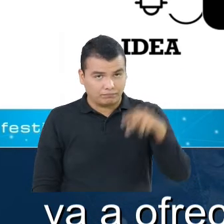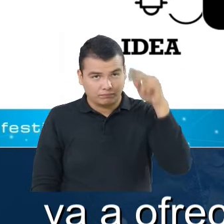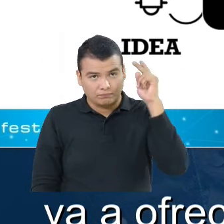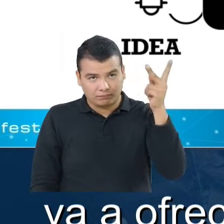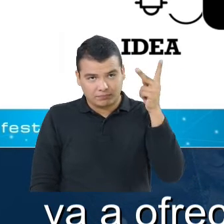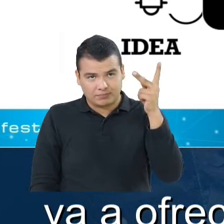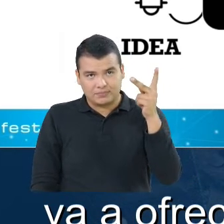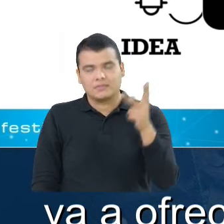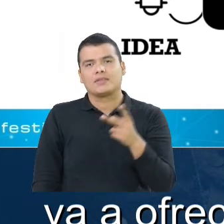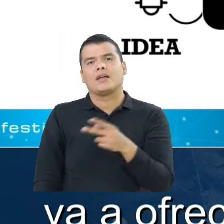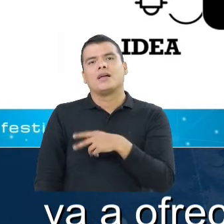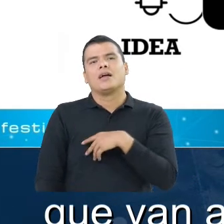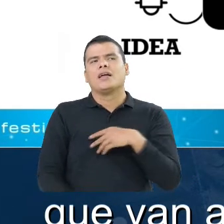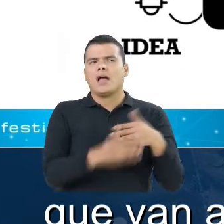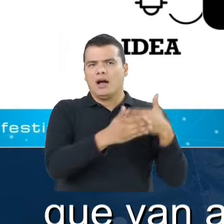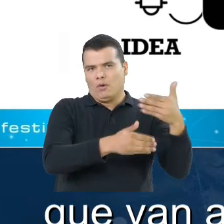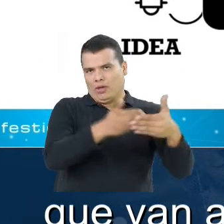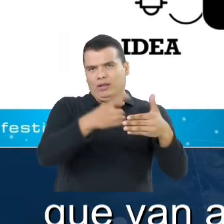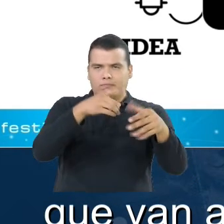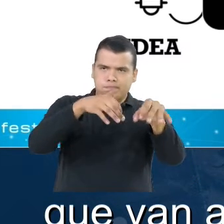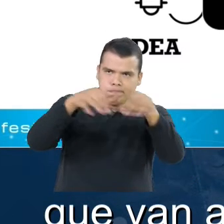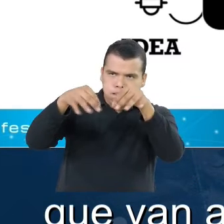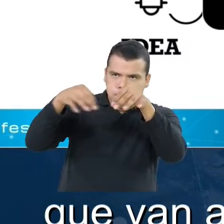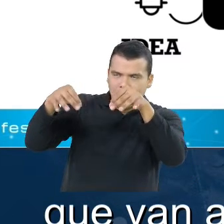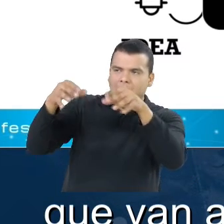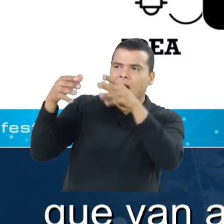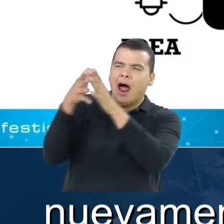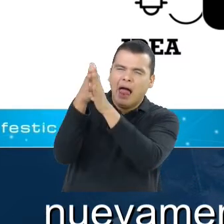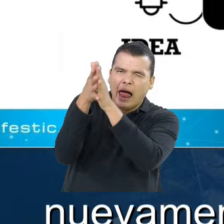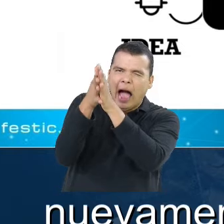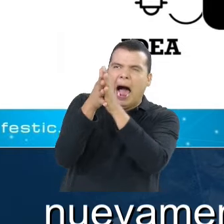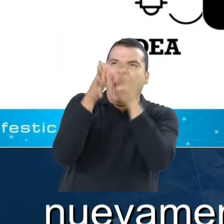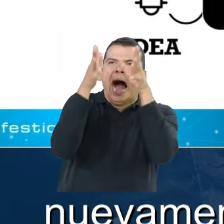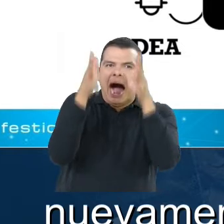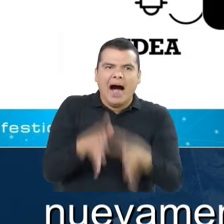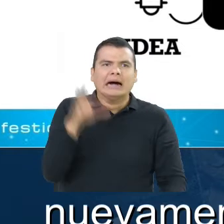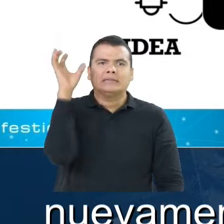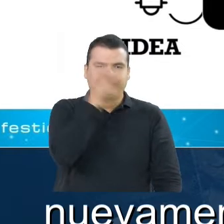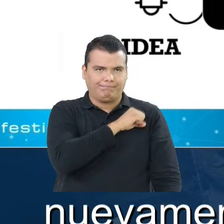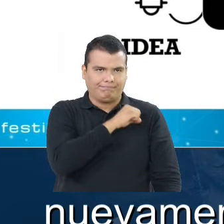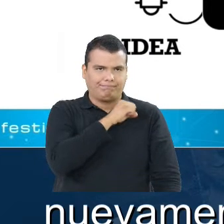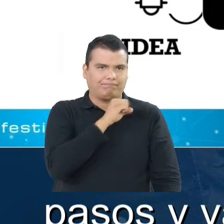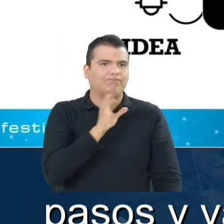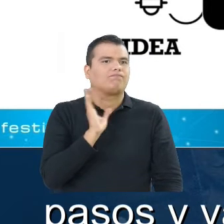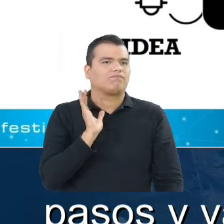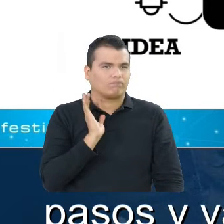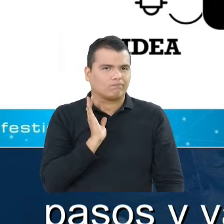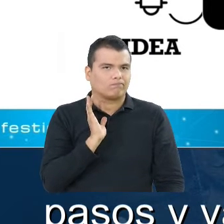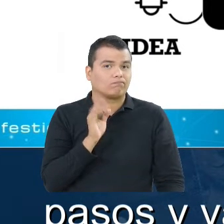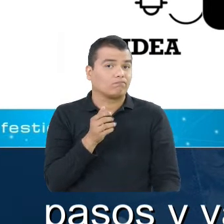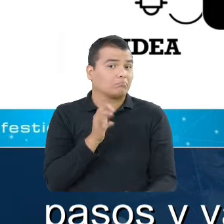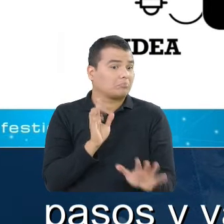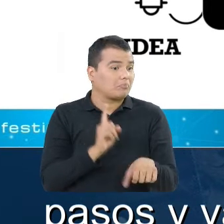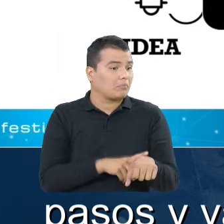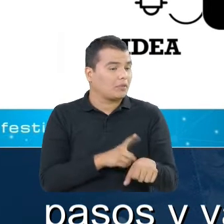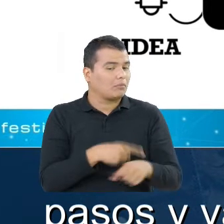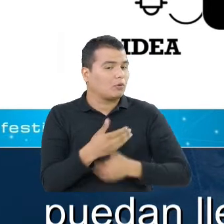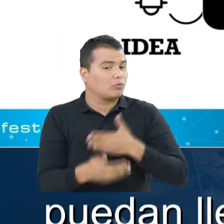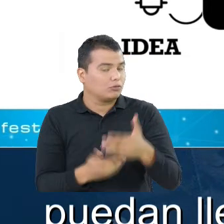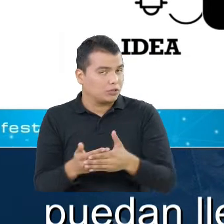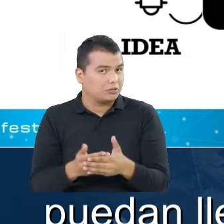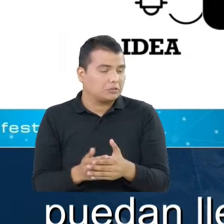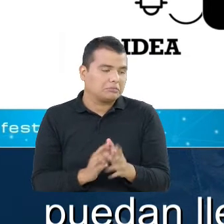dando los pasos y digamos historias para que puedan guiarse un poco más en el proceso. Obviamente cada uno de estos pasos pues